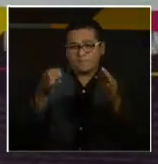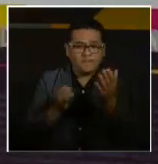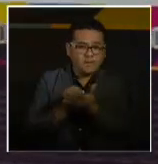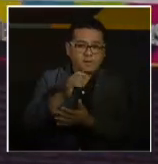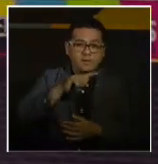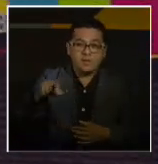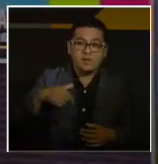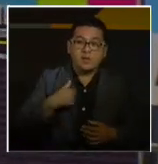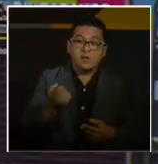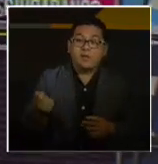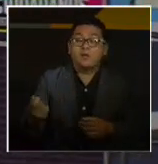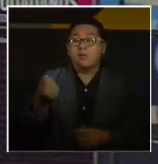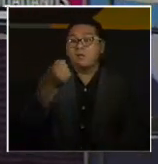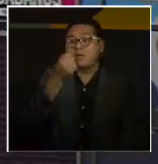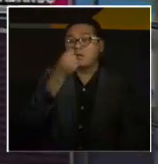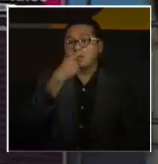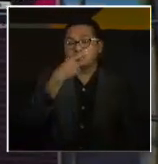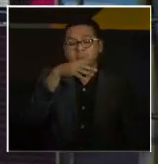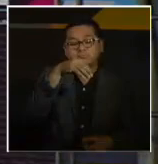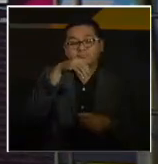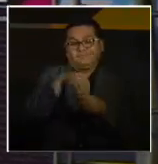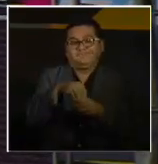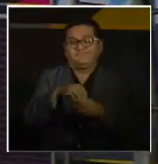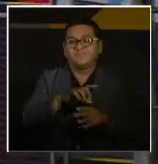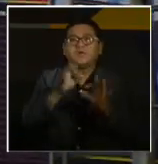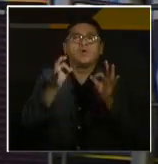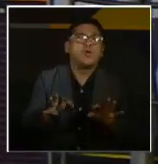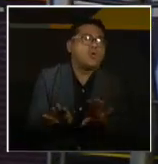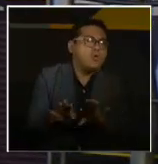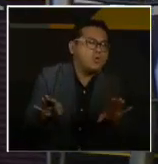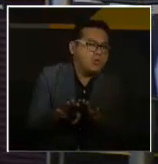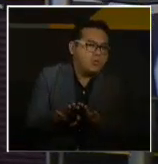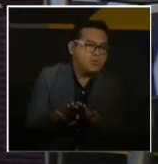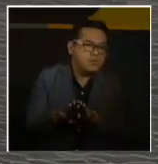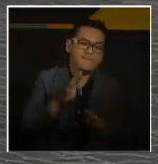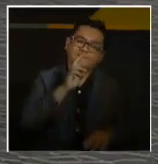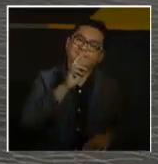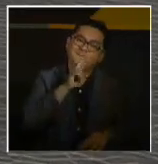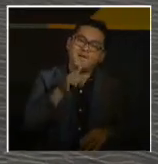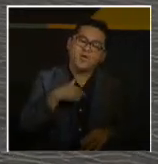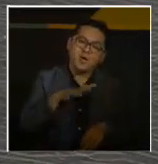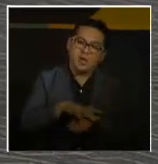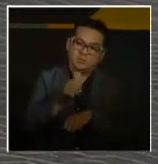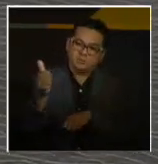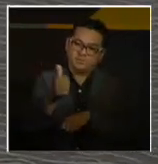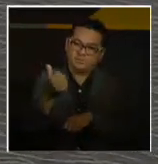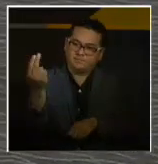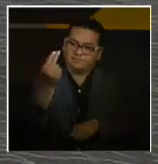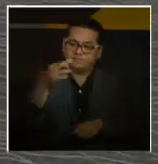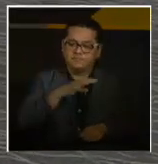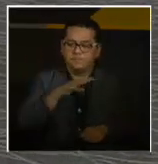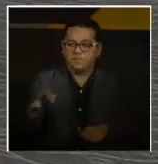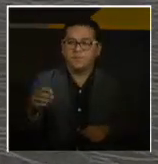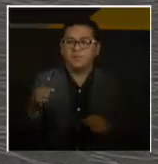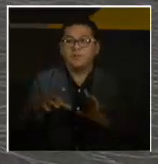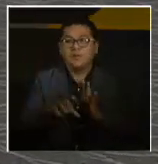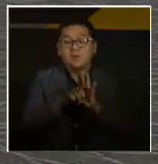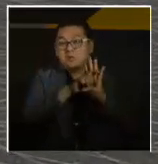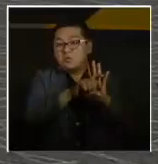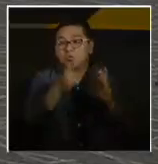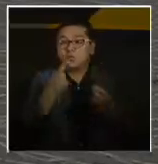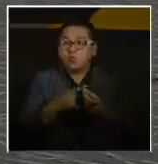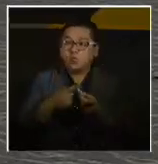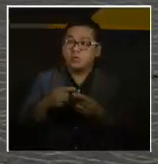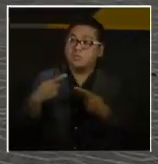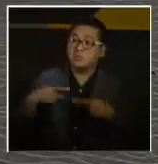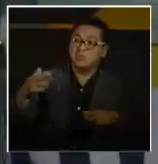garantizar abasto en medicinas completas. Para que eso se garantice, necesitamos una mejor administración. Necesitamos identificar dónde están